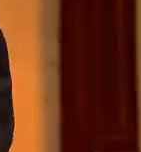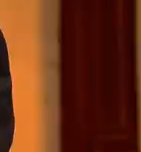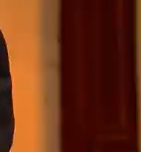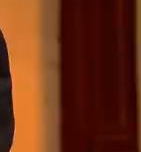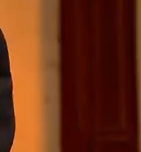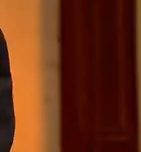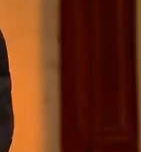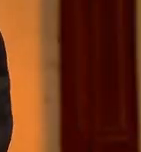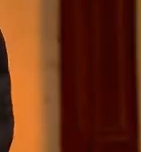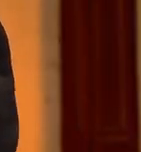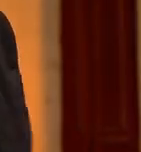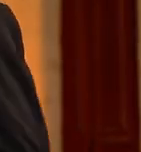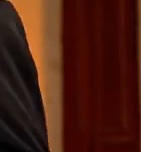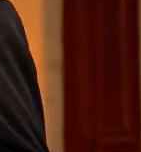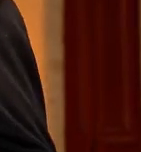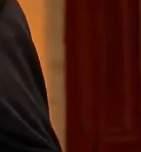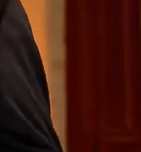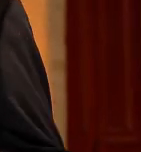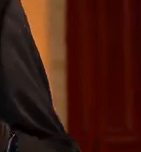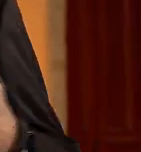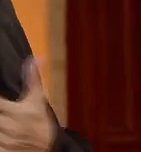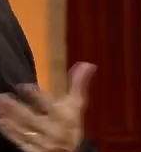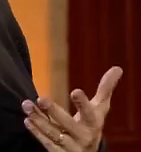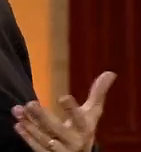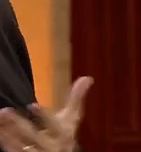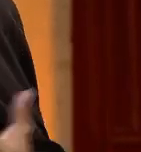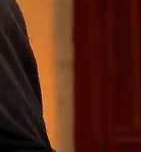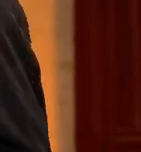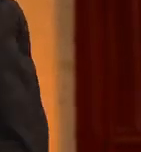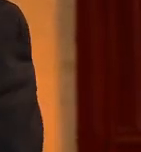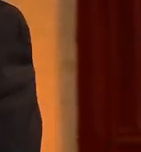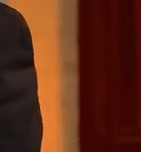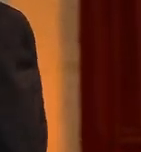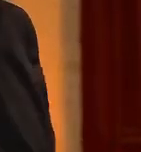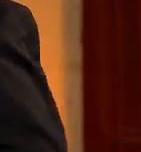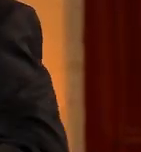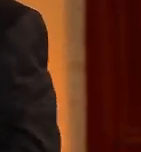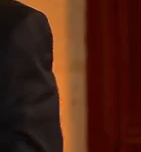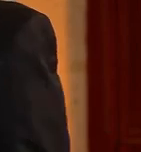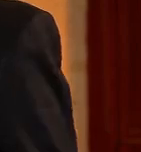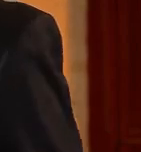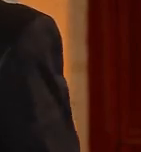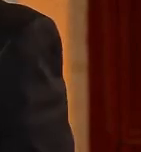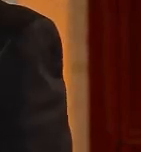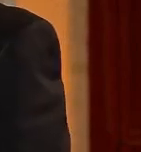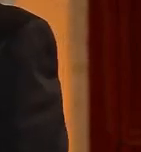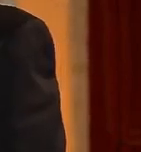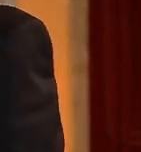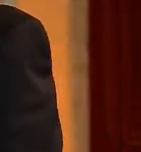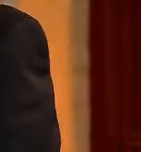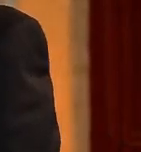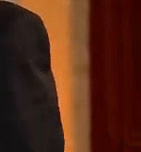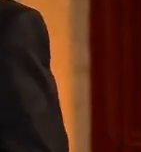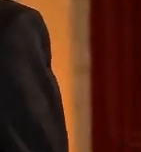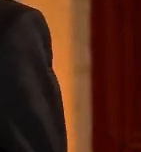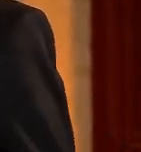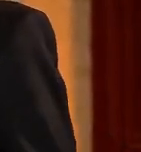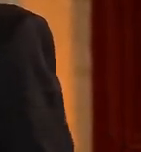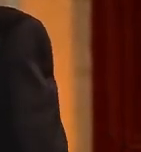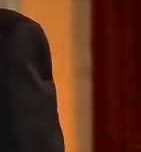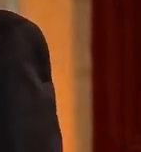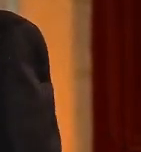viaje, y aquella reunión para mí histórica que tuvimos en privado,